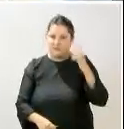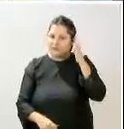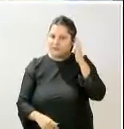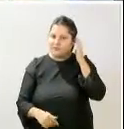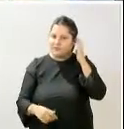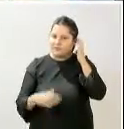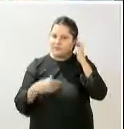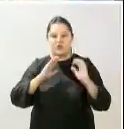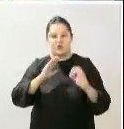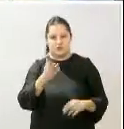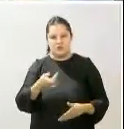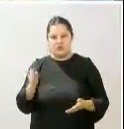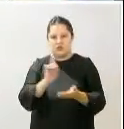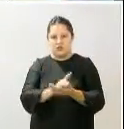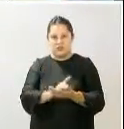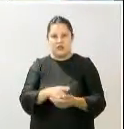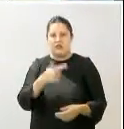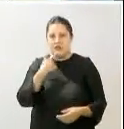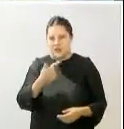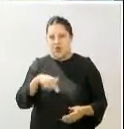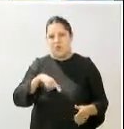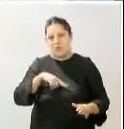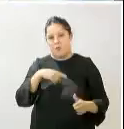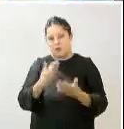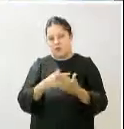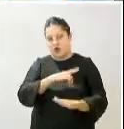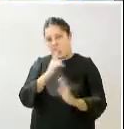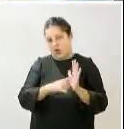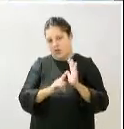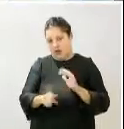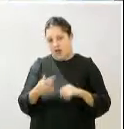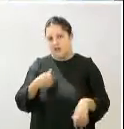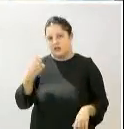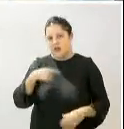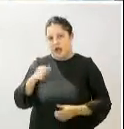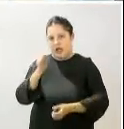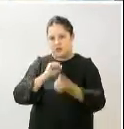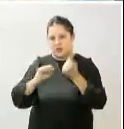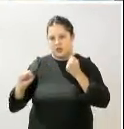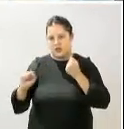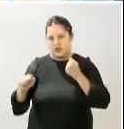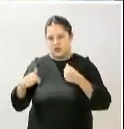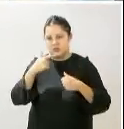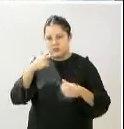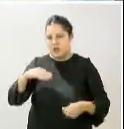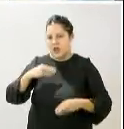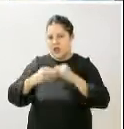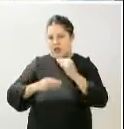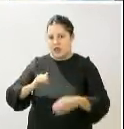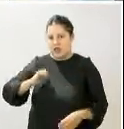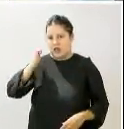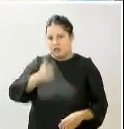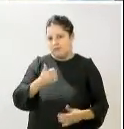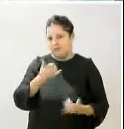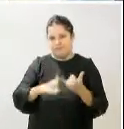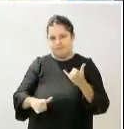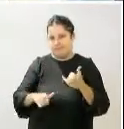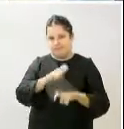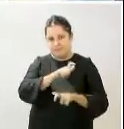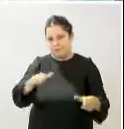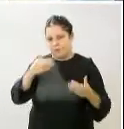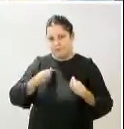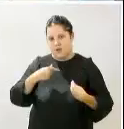la proposición no de ley, el alzamiento y, desde luego, las actuaciones que al amparo de ese alzamiento se vinieron haciendo y que acabaron con riojanos en los campos de